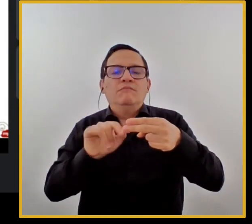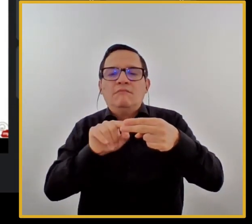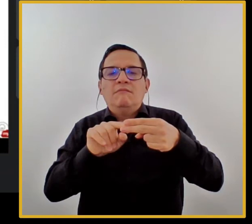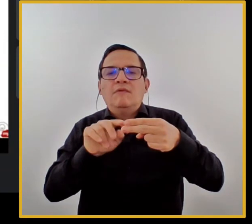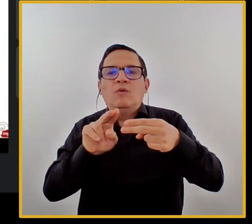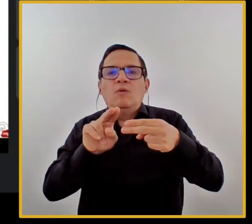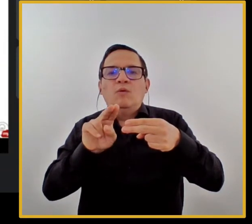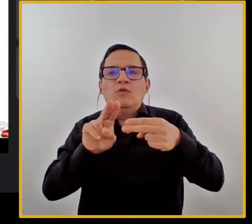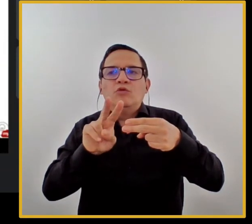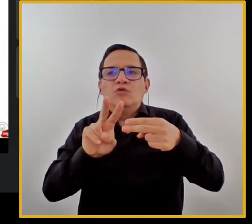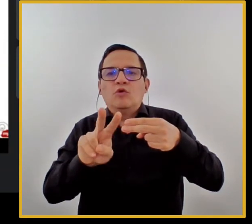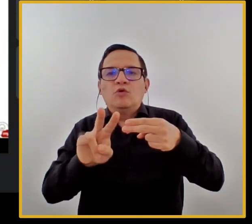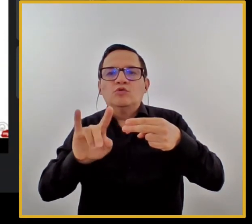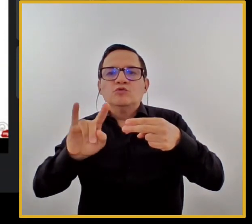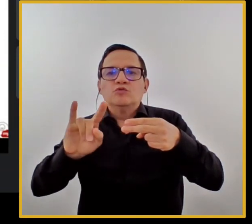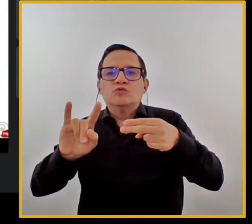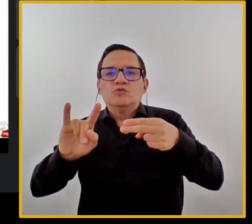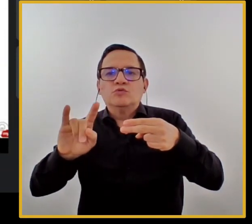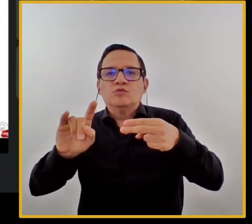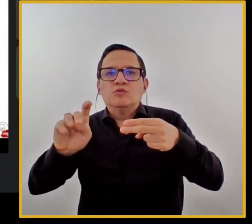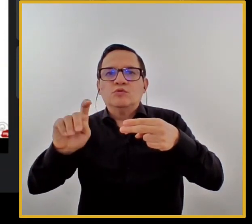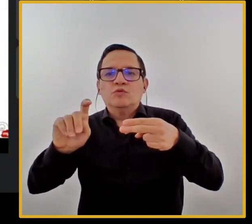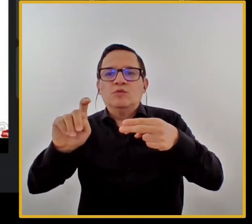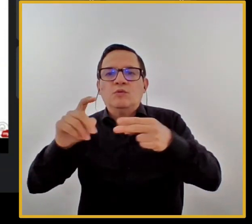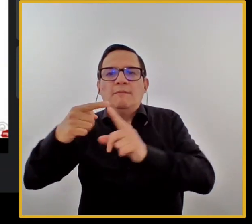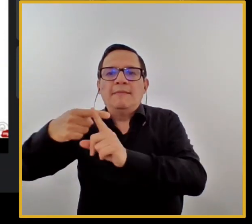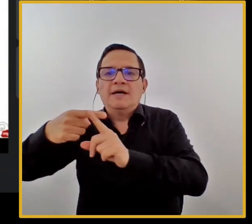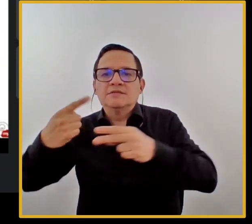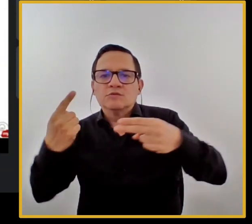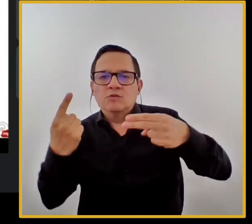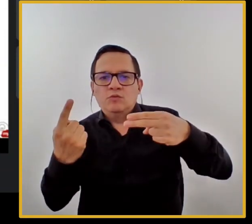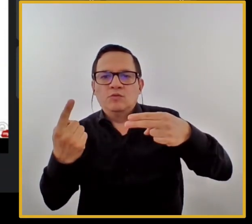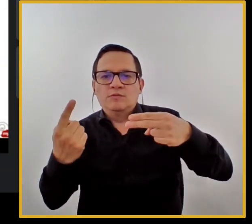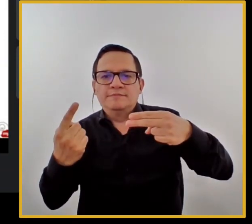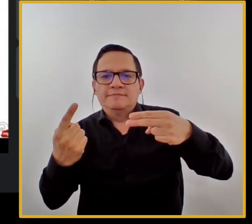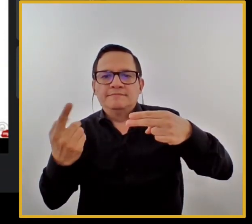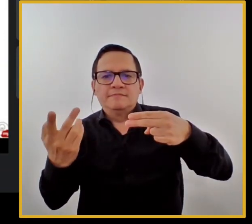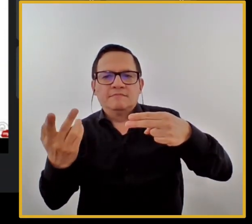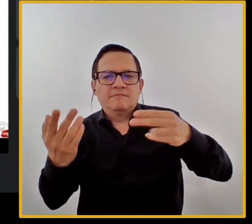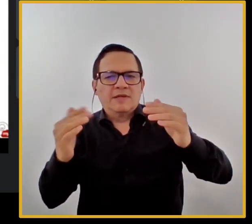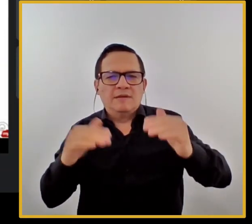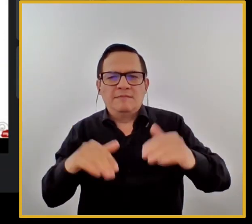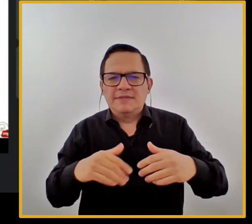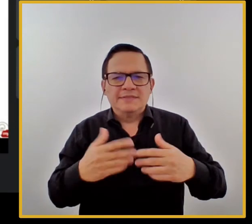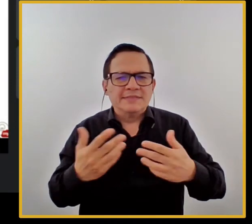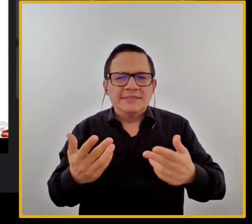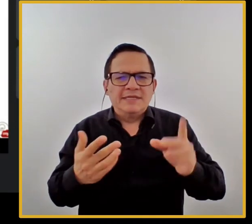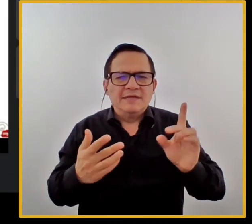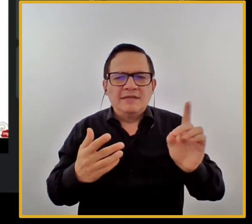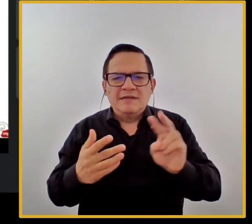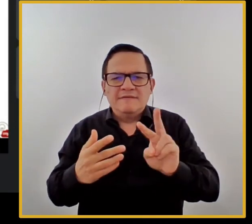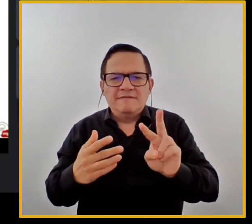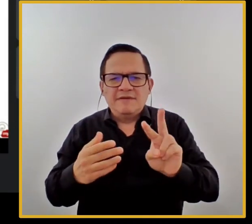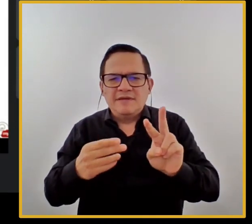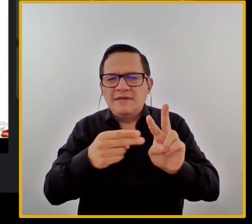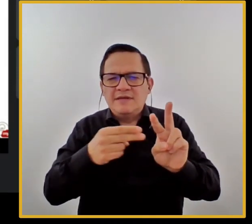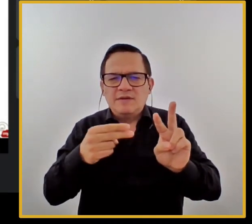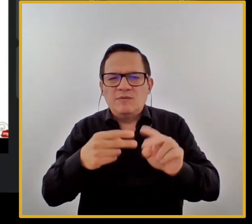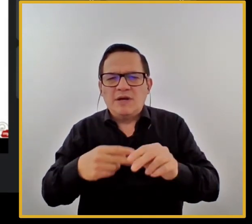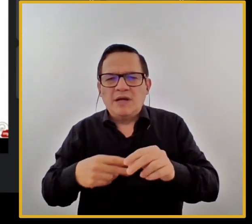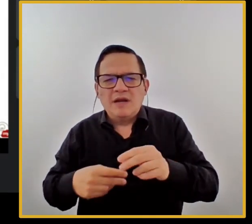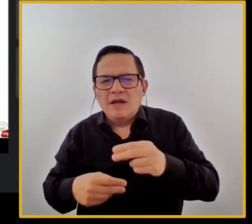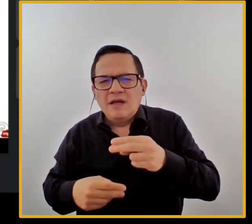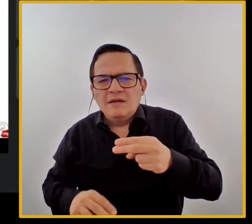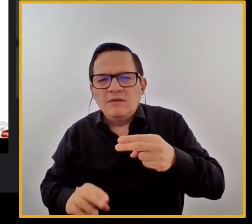U. 4U, sí. 4U de U más no de V, ¿cierto? 4 o